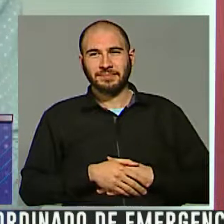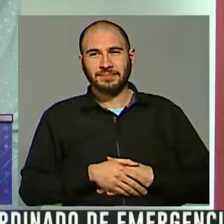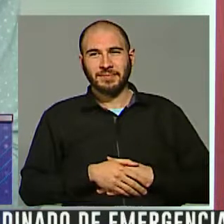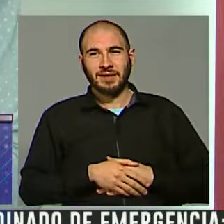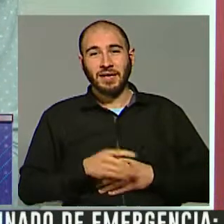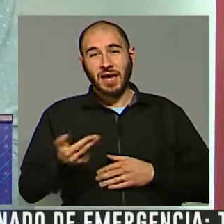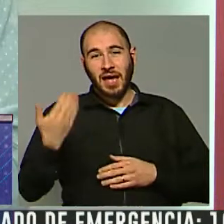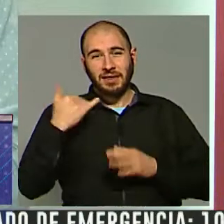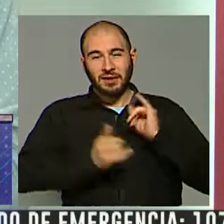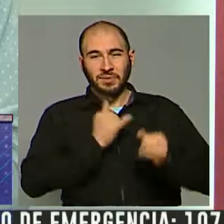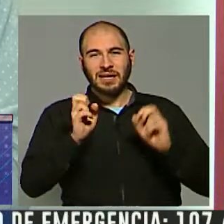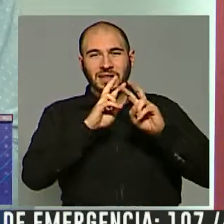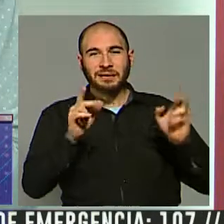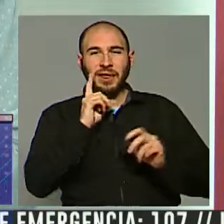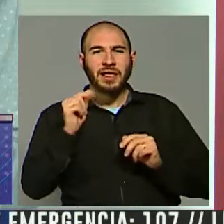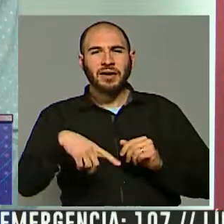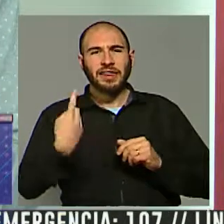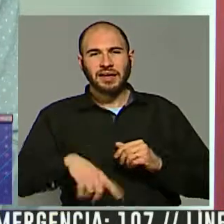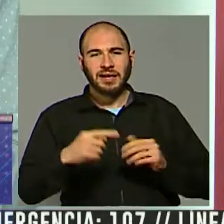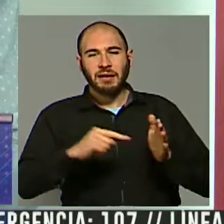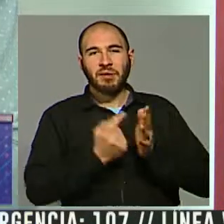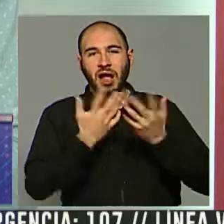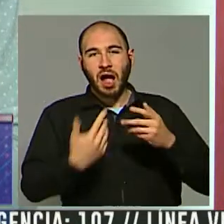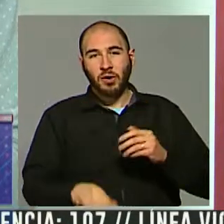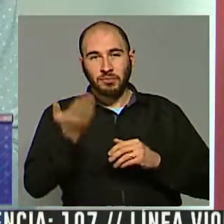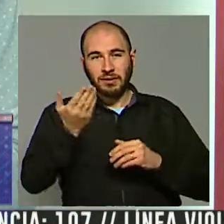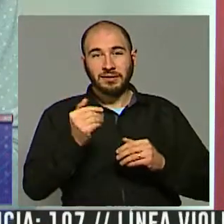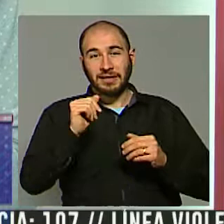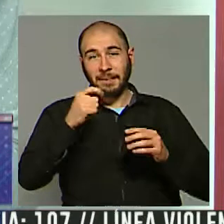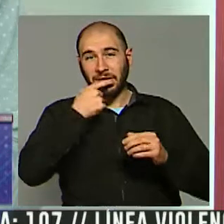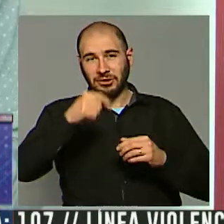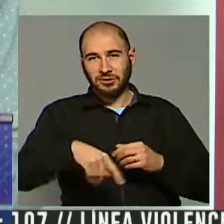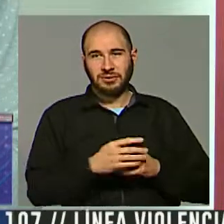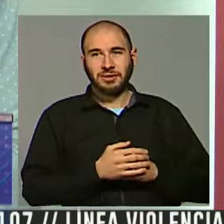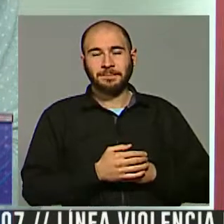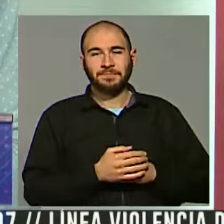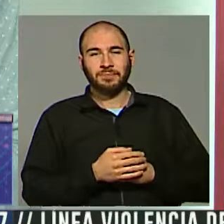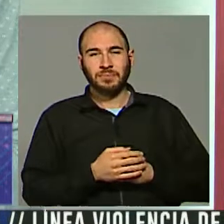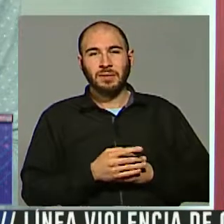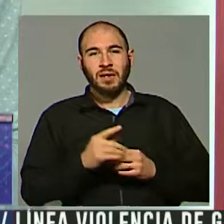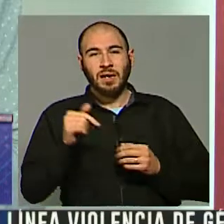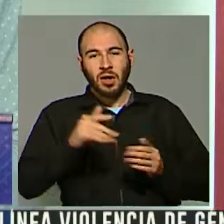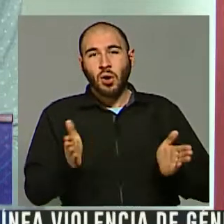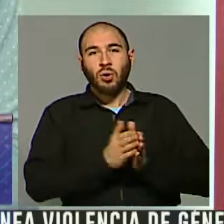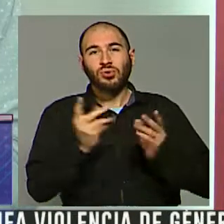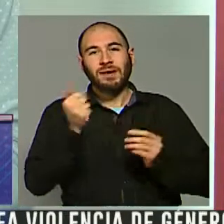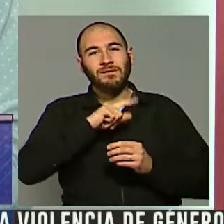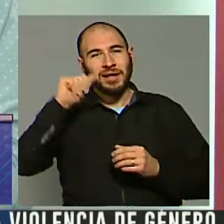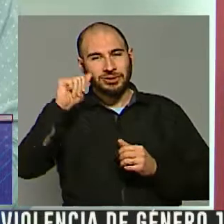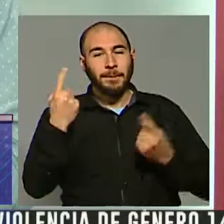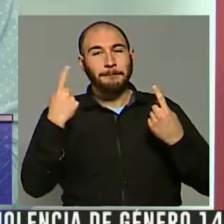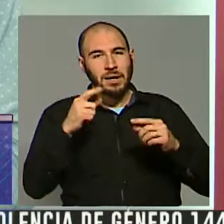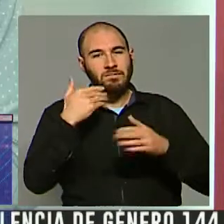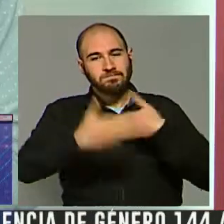www.unidiversidad.com.ar. Recién lo decíamos, el tema del día, lo que tiene que ver con la cláusula gatillo aquí a nivel provincial, algo que va de la mano con la inflación, pero lo vamos